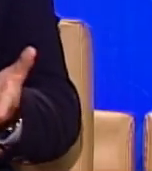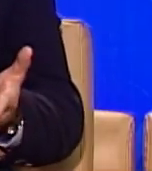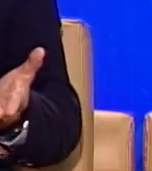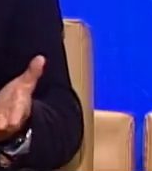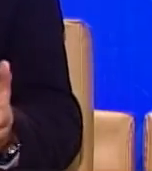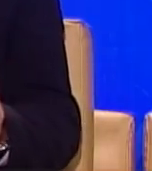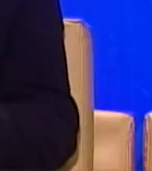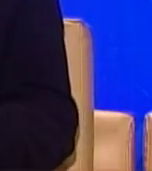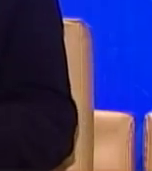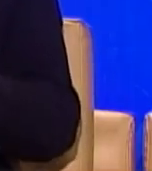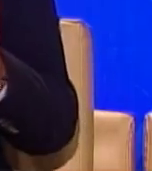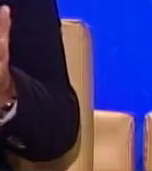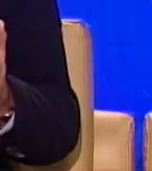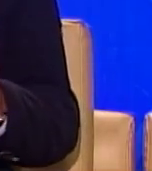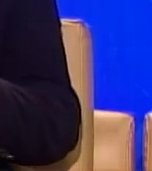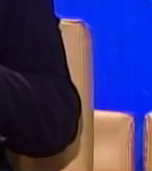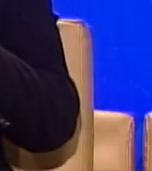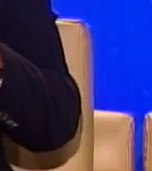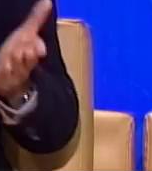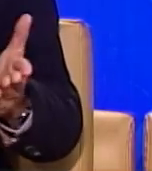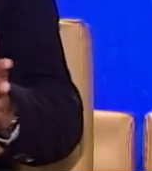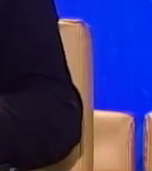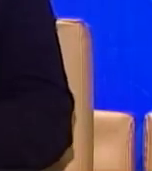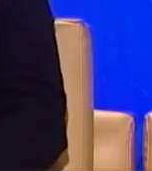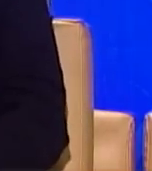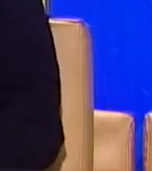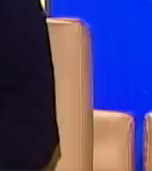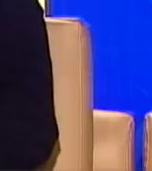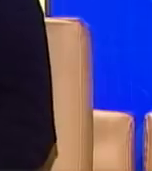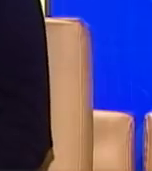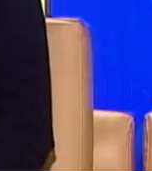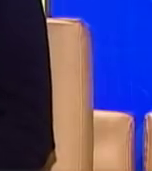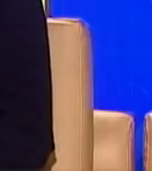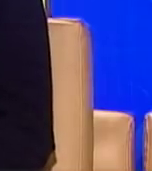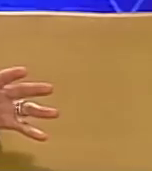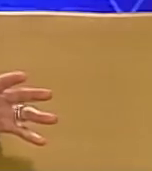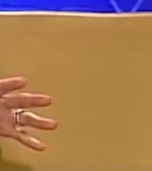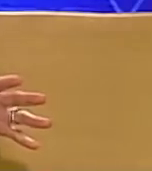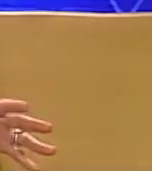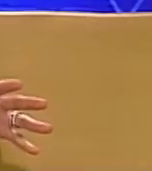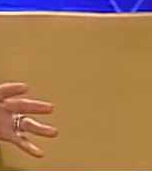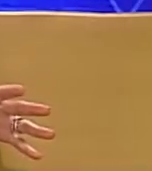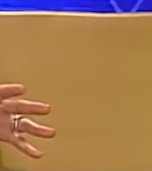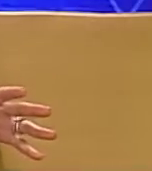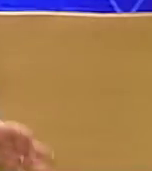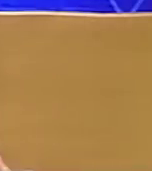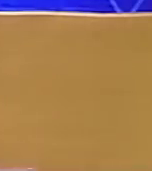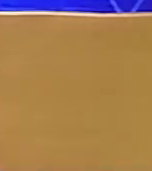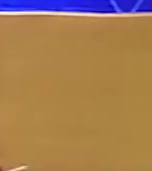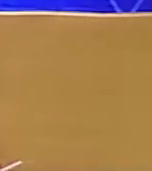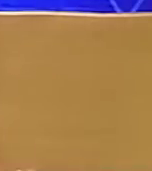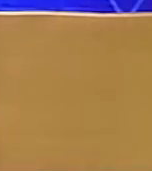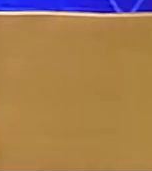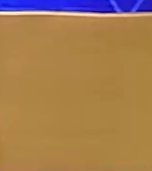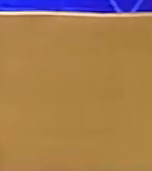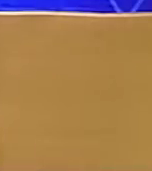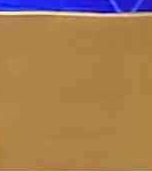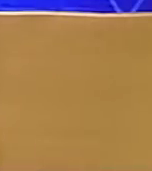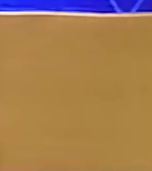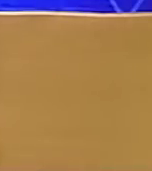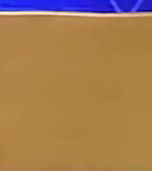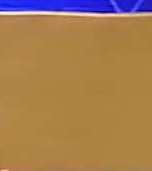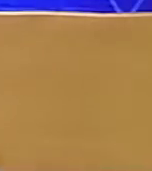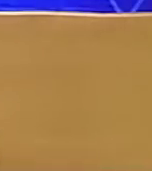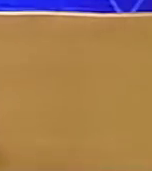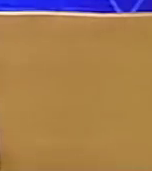allí un medio de vida digno y además aplaudido por la sociedad. Ministro, vamos a hacer un enlace en vivo y directo con declaraciones que ofrece a